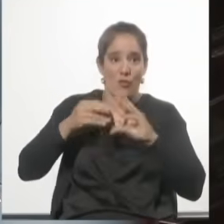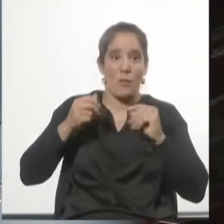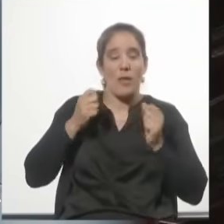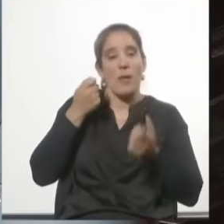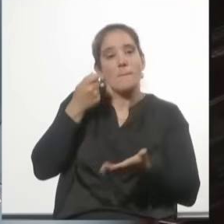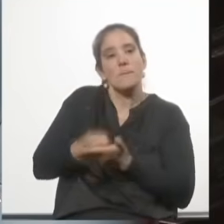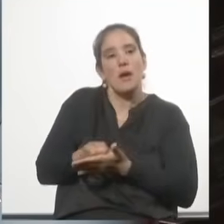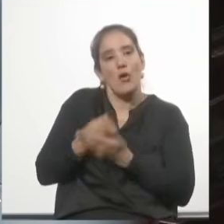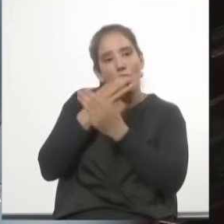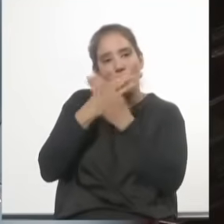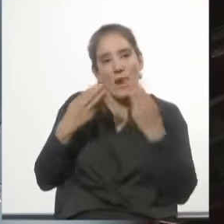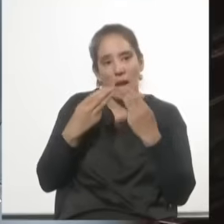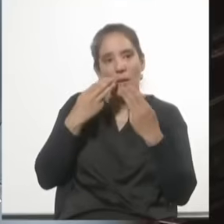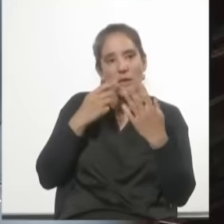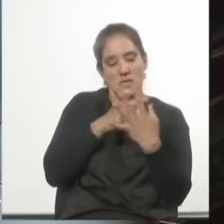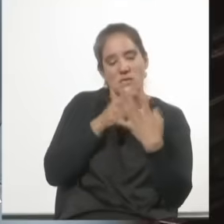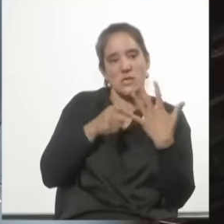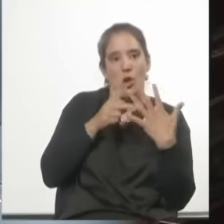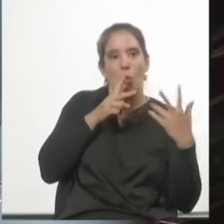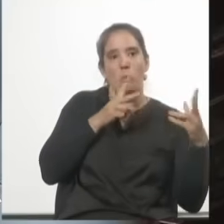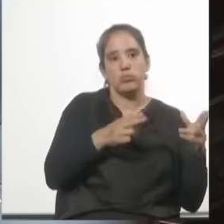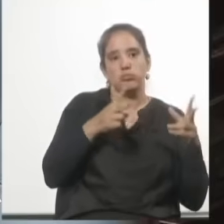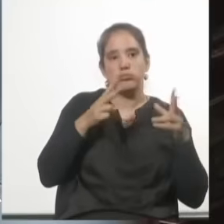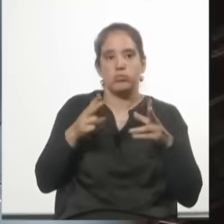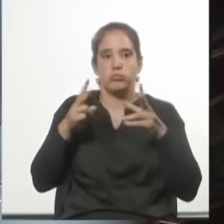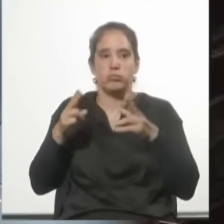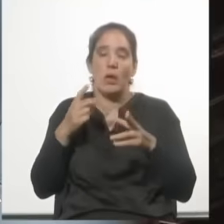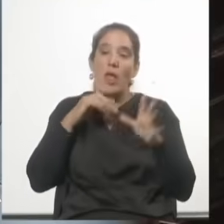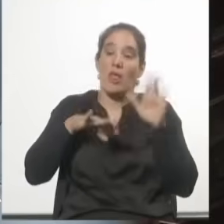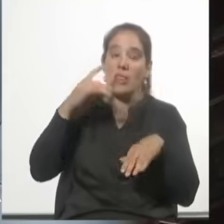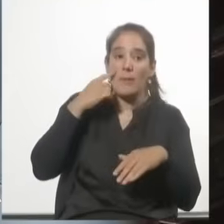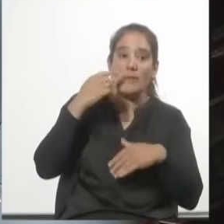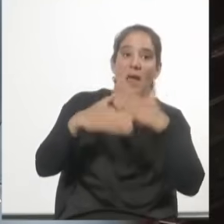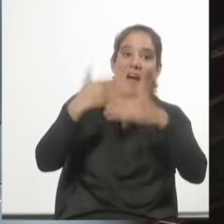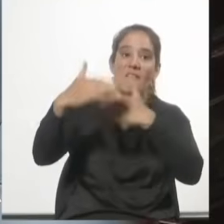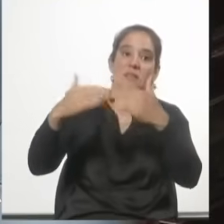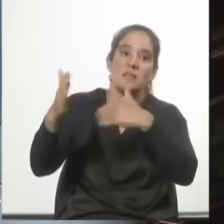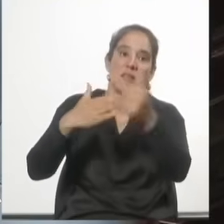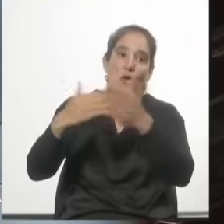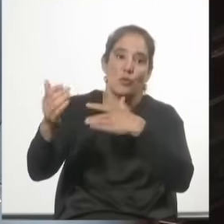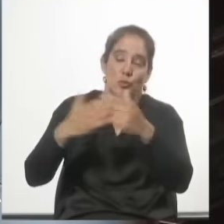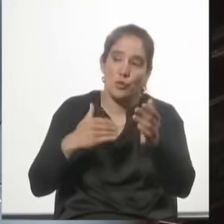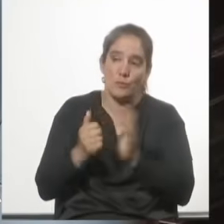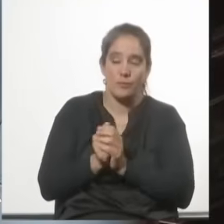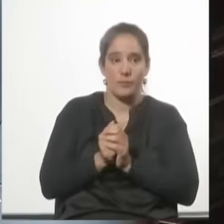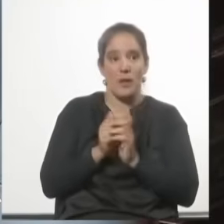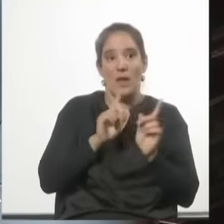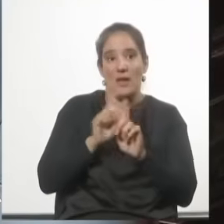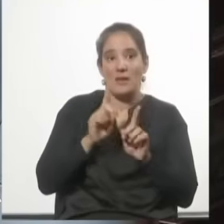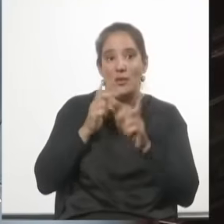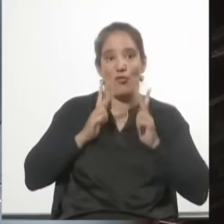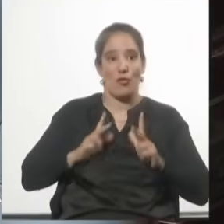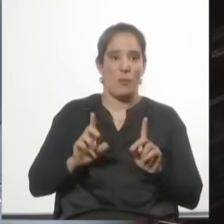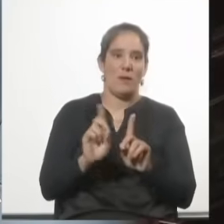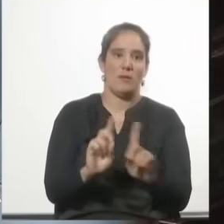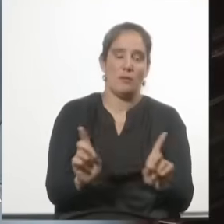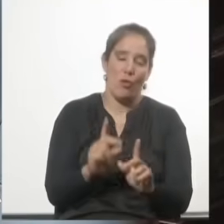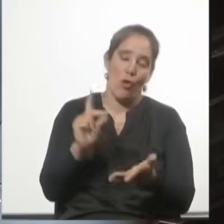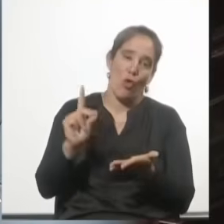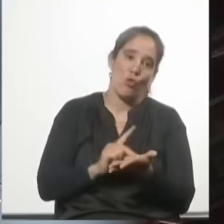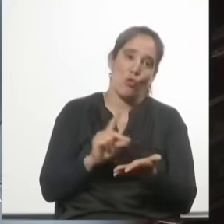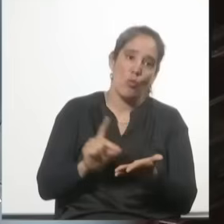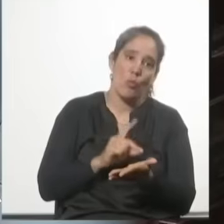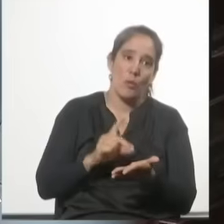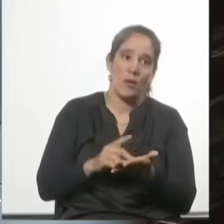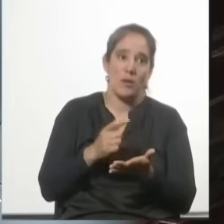pago generalmente en 5 partidas, según avance de la construcción material del buque, no de aspectos formales o documentos